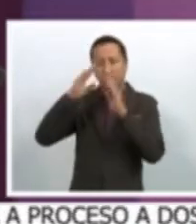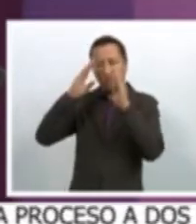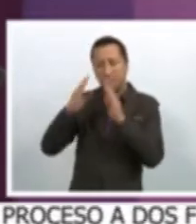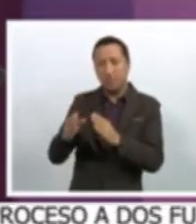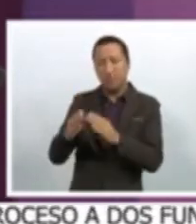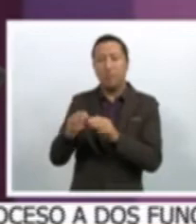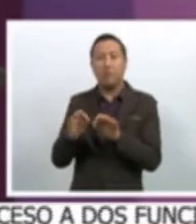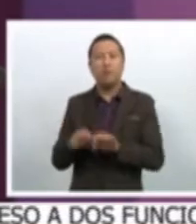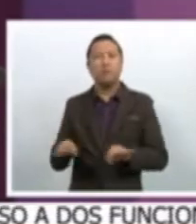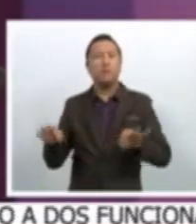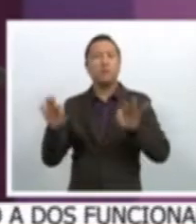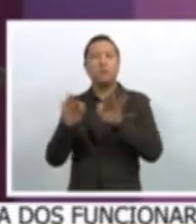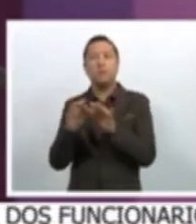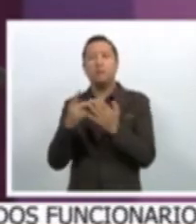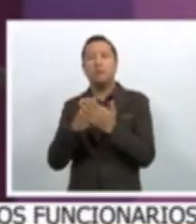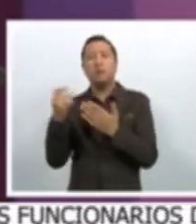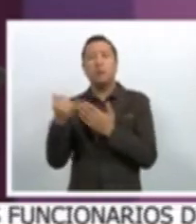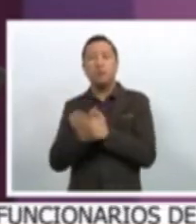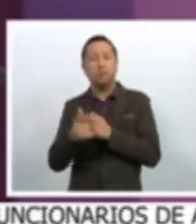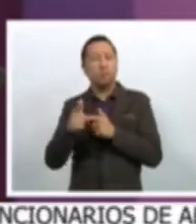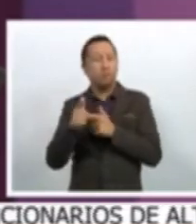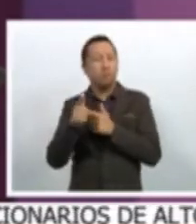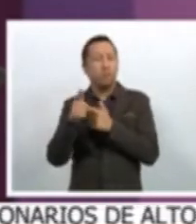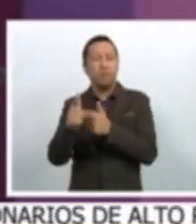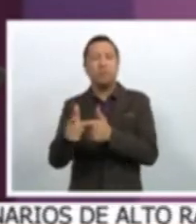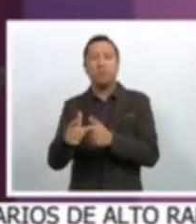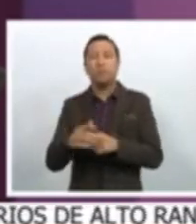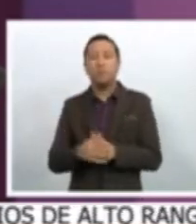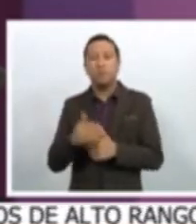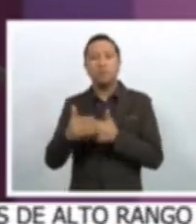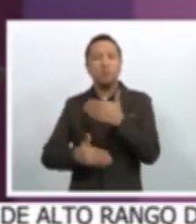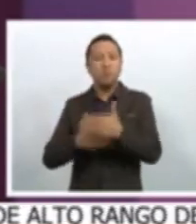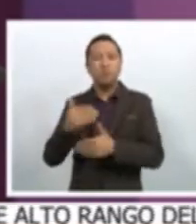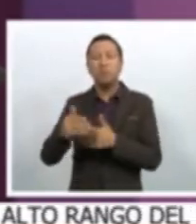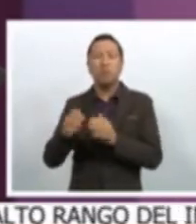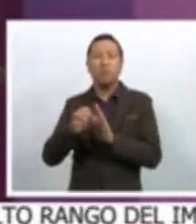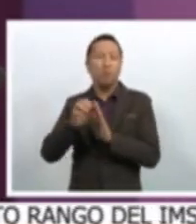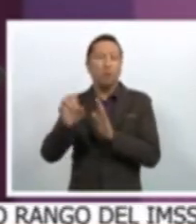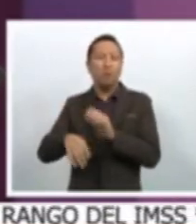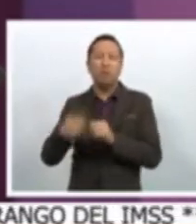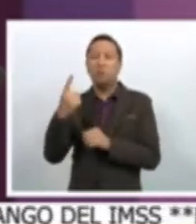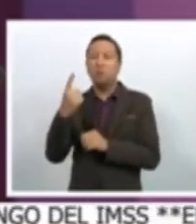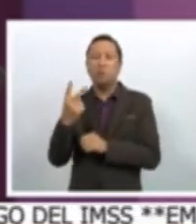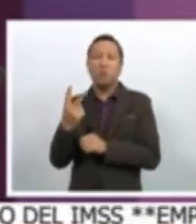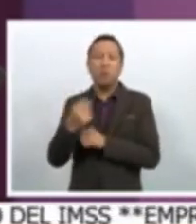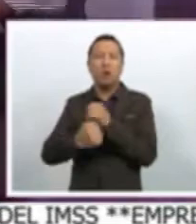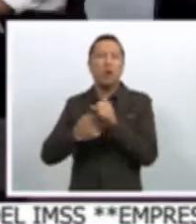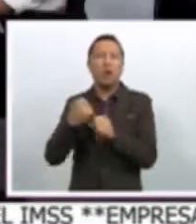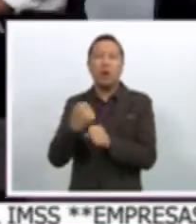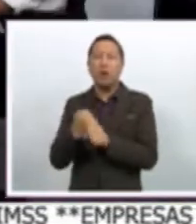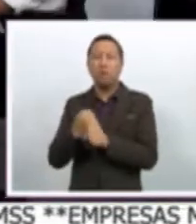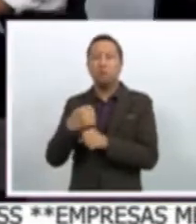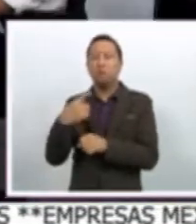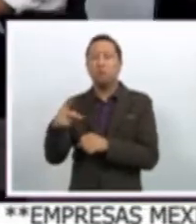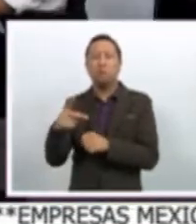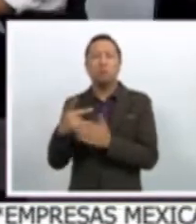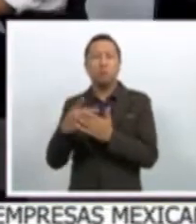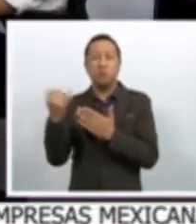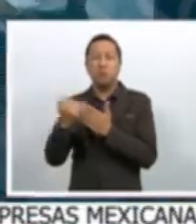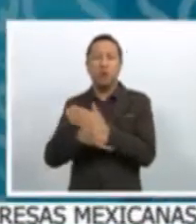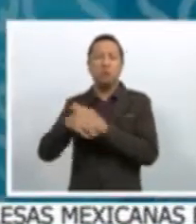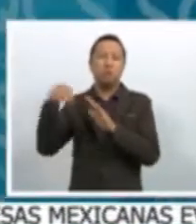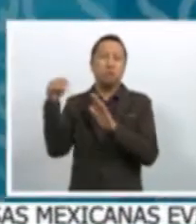para que los proyectos perduren en el tiempo y no entreguemos dinero que después, dentro de un año o dos, ya no van a estar los proyectos. Y sin embargo, se viene la etapa